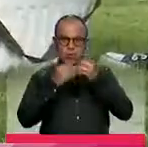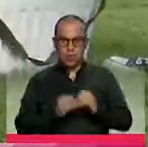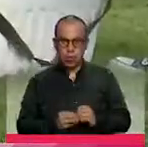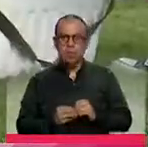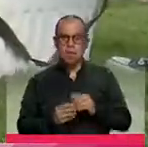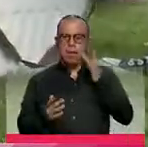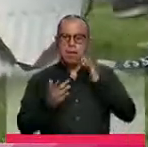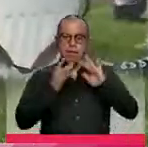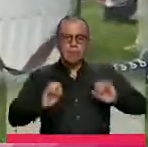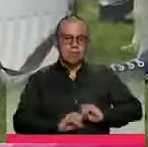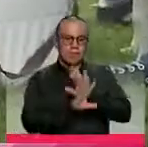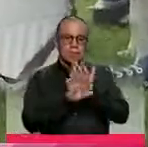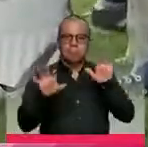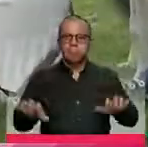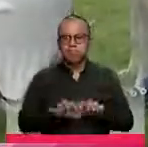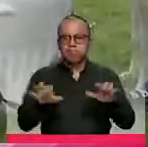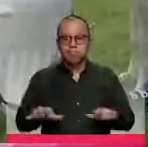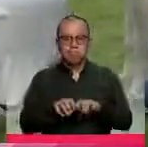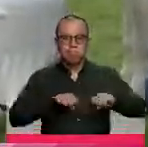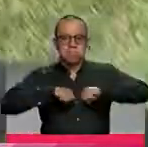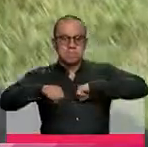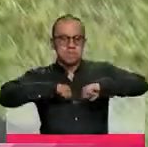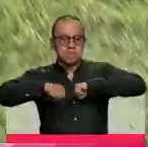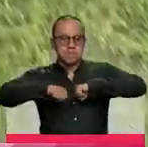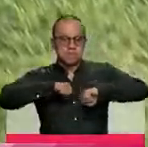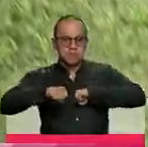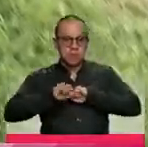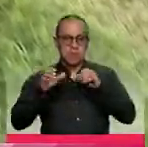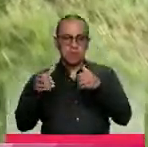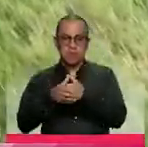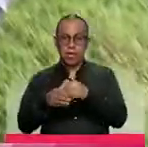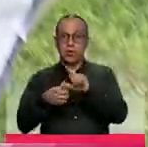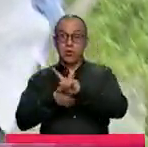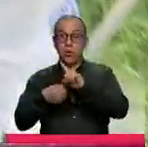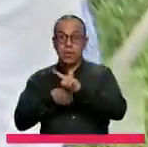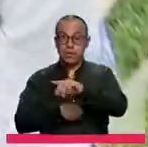donde se definirán las acciones que se desarrollarán en las alcaldías locales.